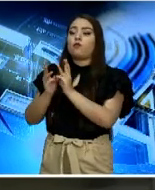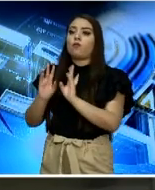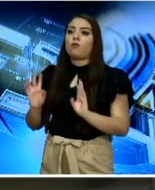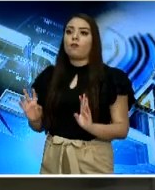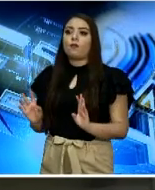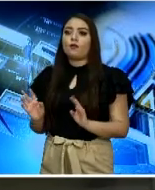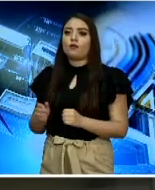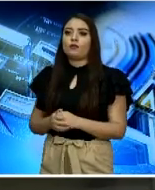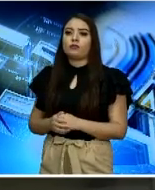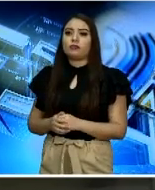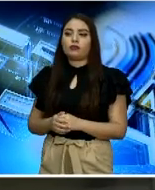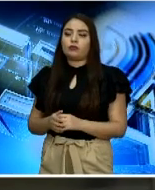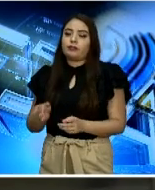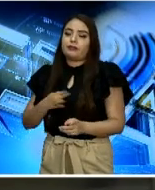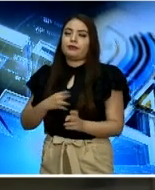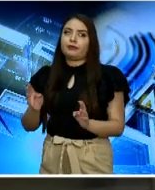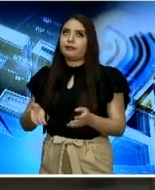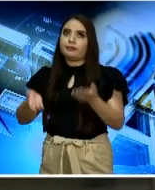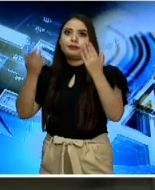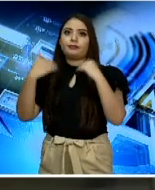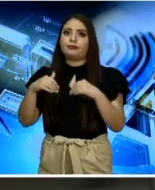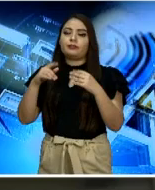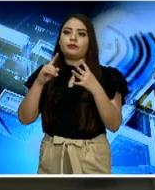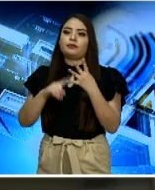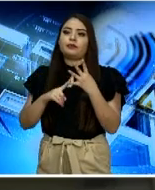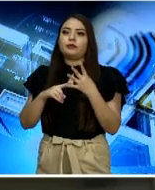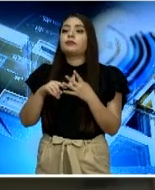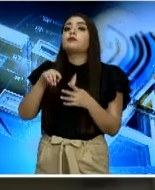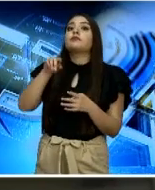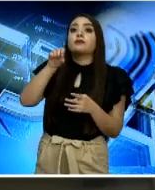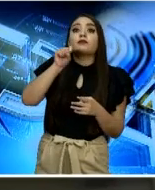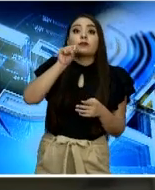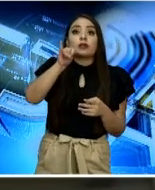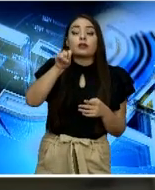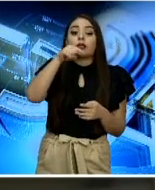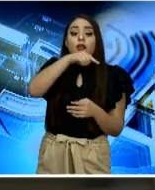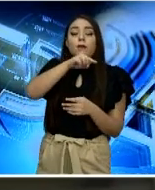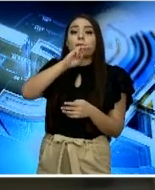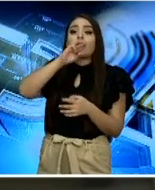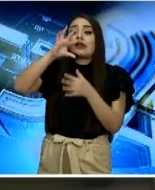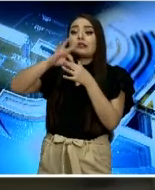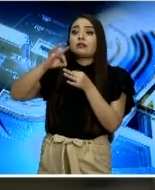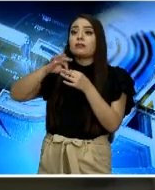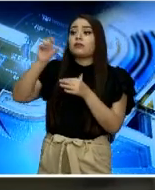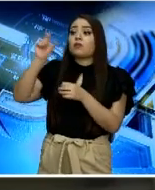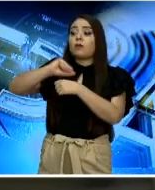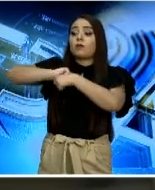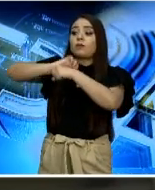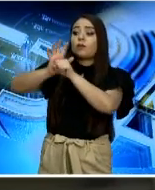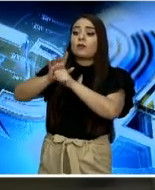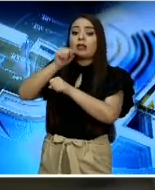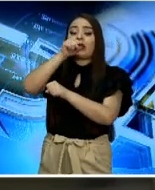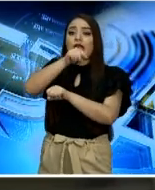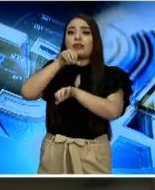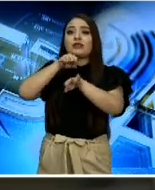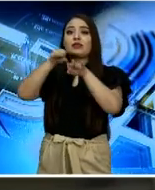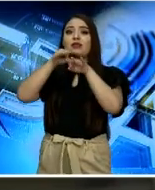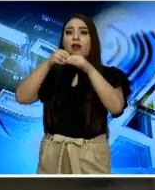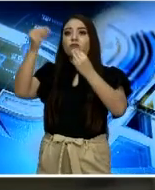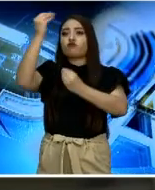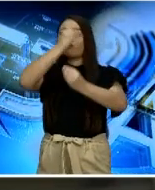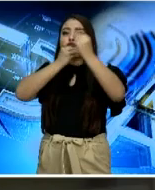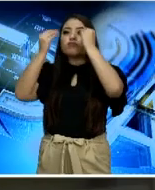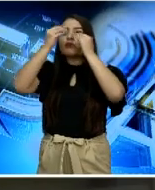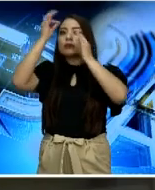Bueno, sí, porque ella explica que durante la pandemia, como se dedica al estilismo, dejó de